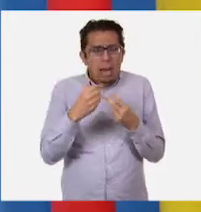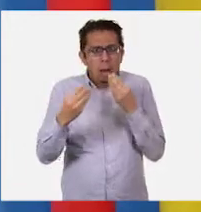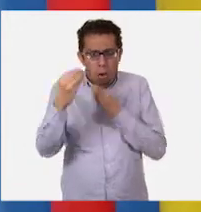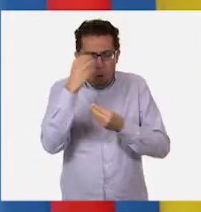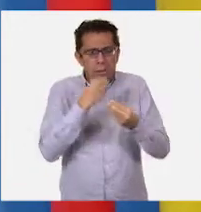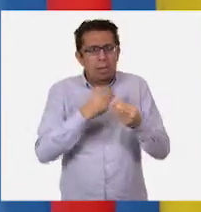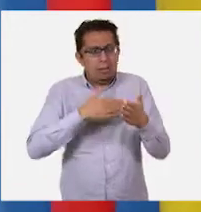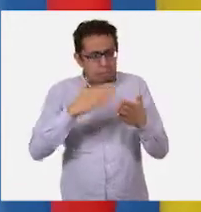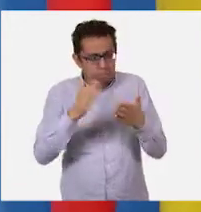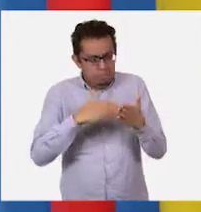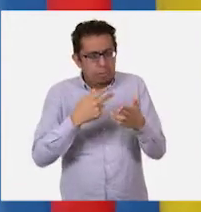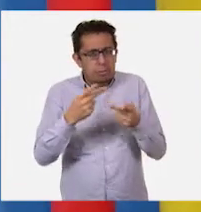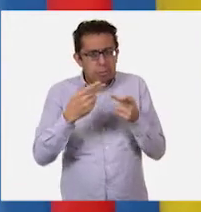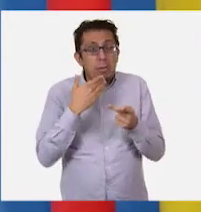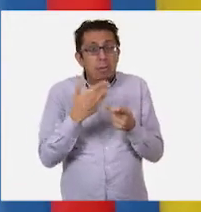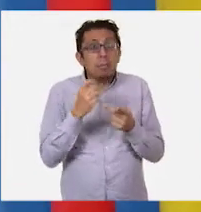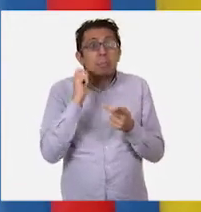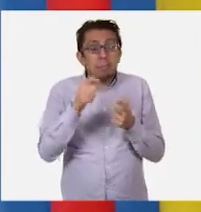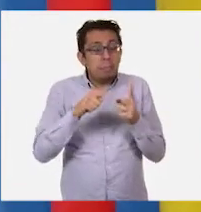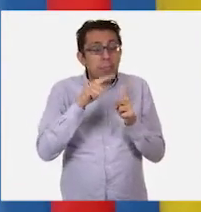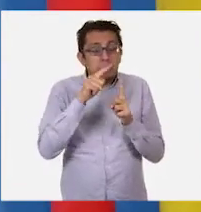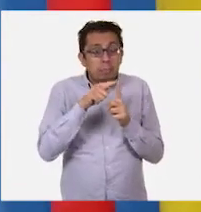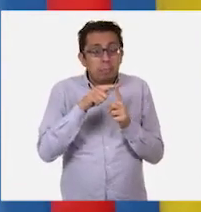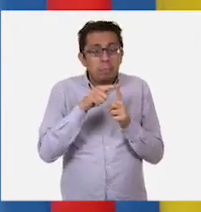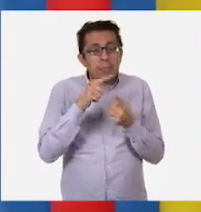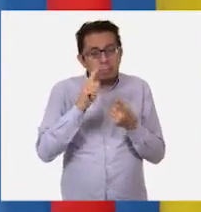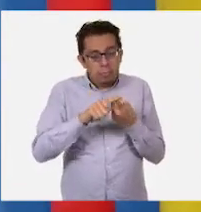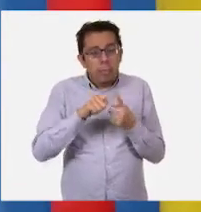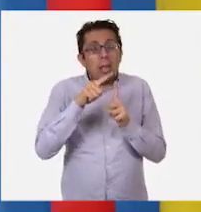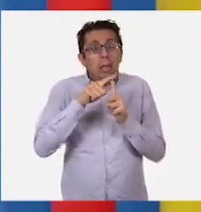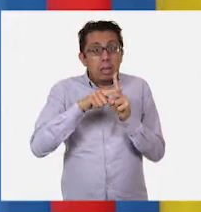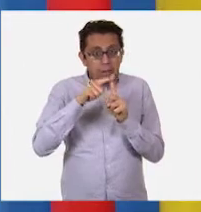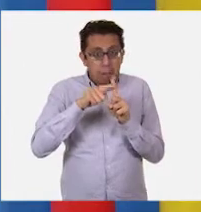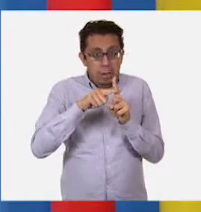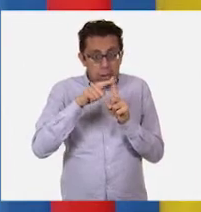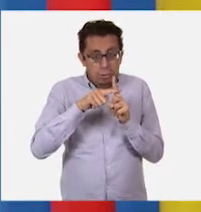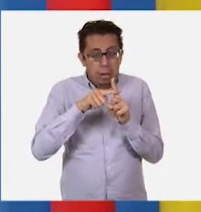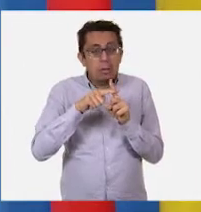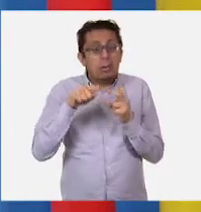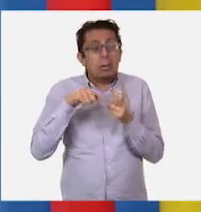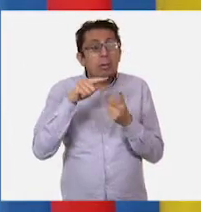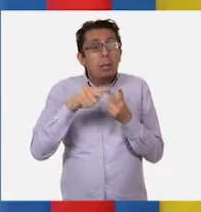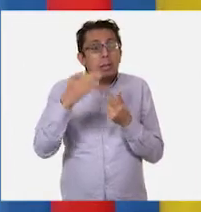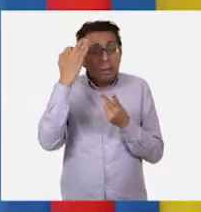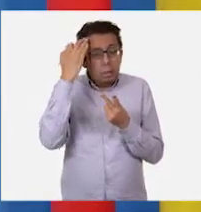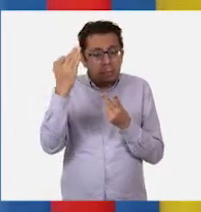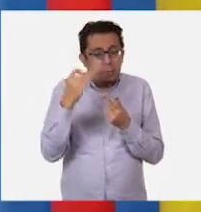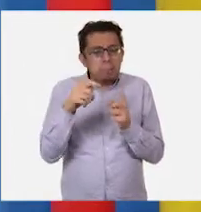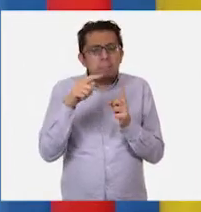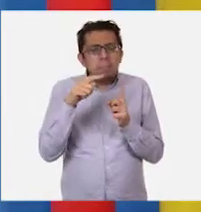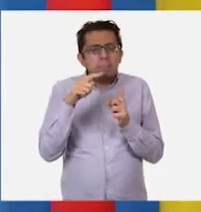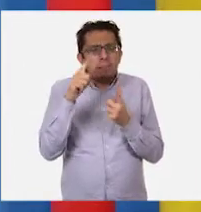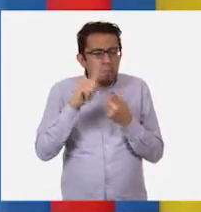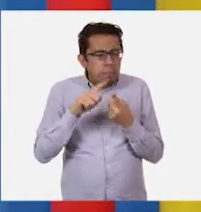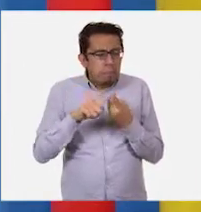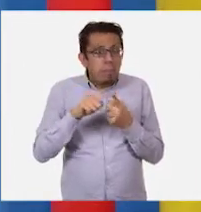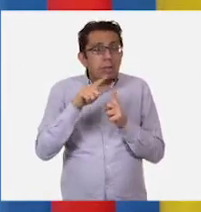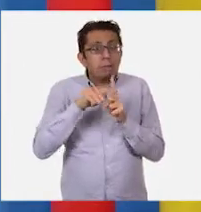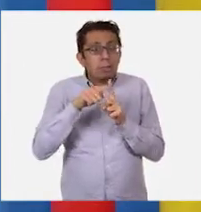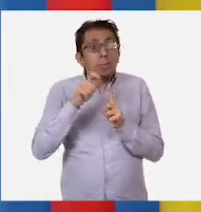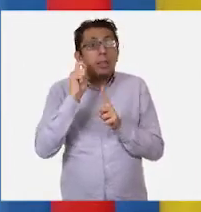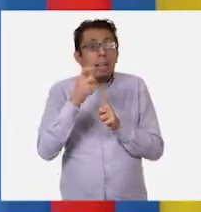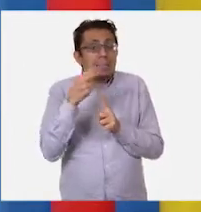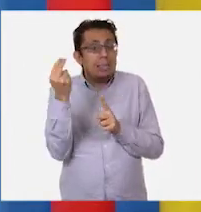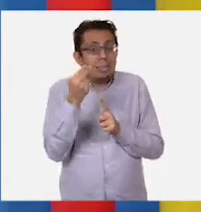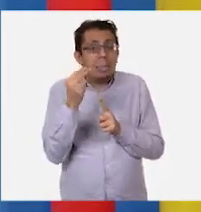cuezan correctamente son la temperatura y el tiempo. Bien. La temperatura se relaciona con aplicar calor a